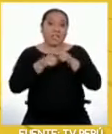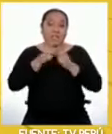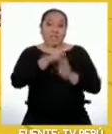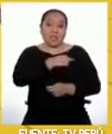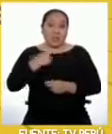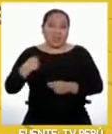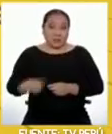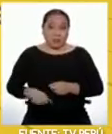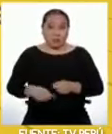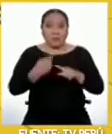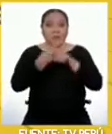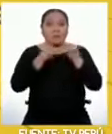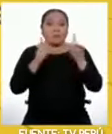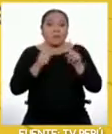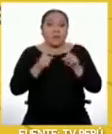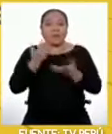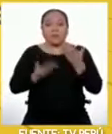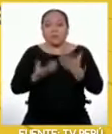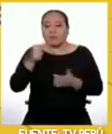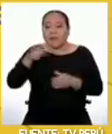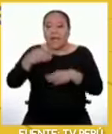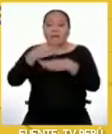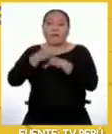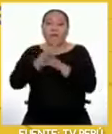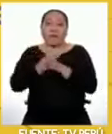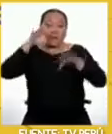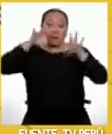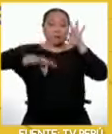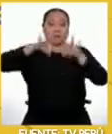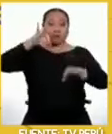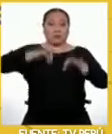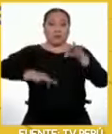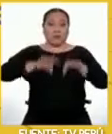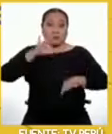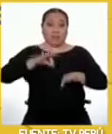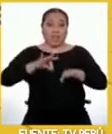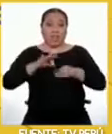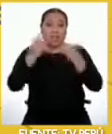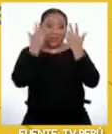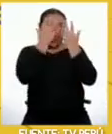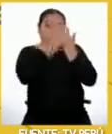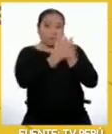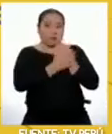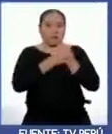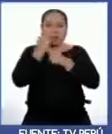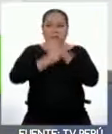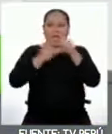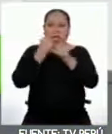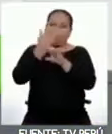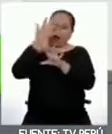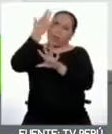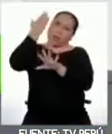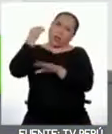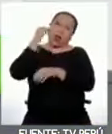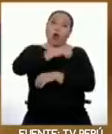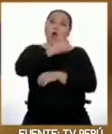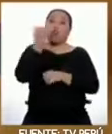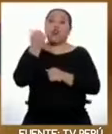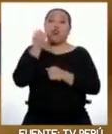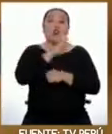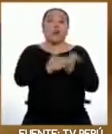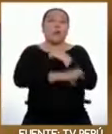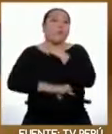en China, es probable que este modo de hacer teatro haya existido años atrás en otros países, como la